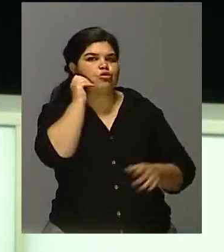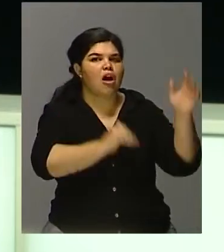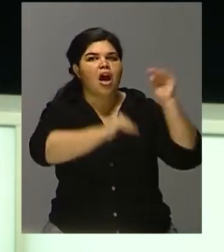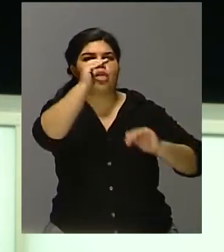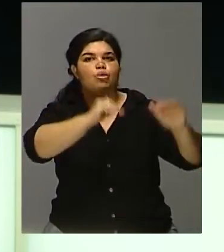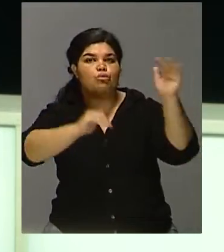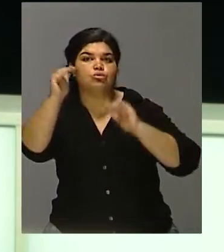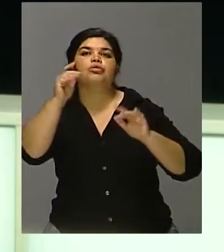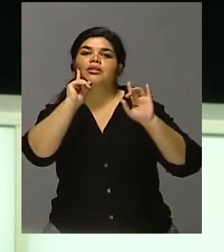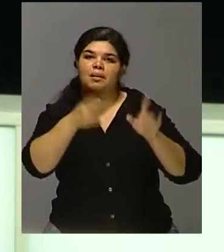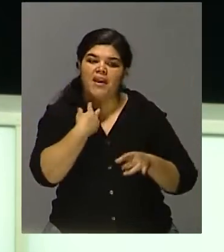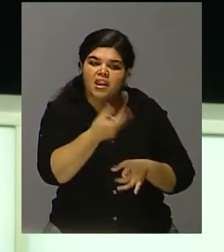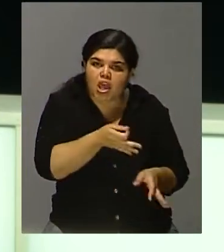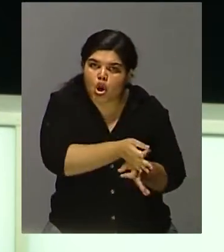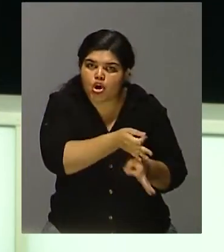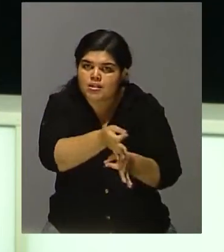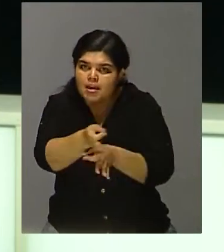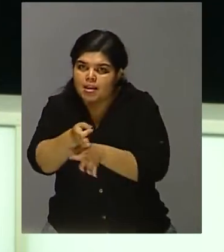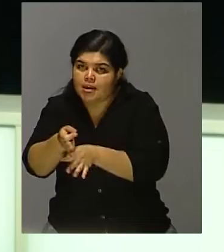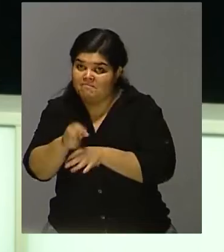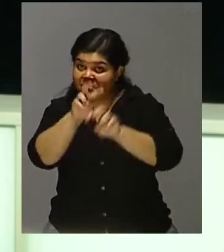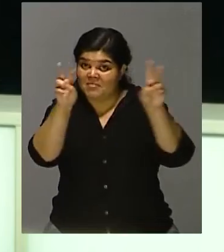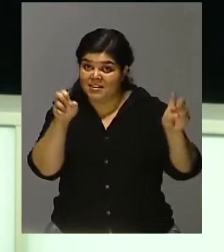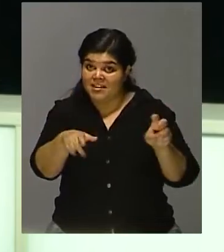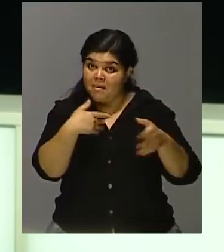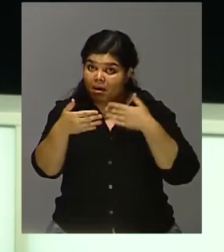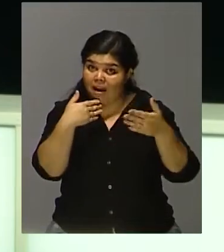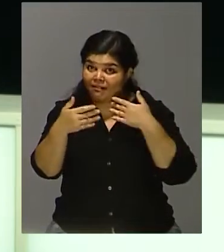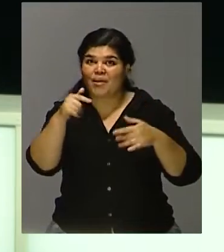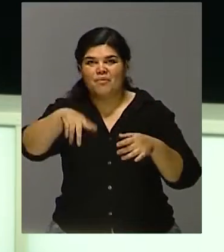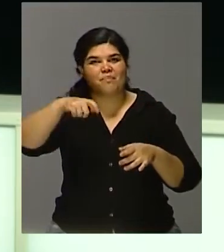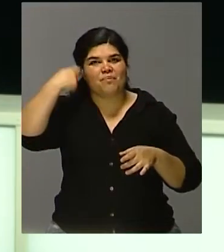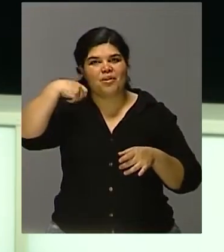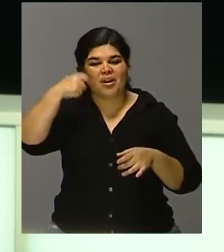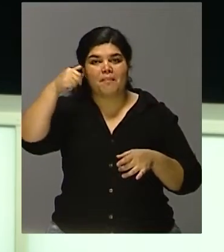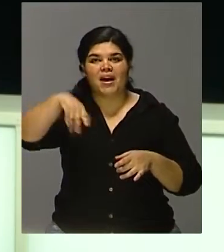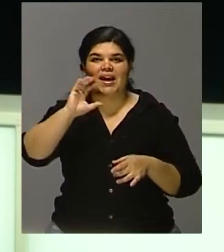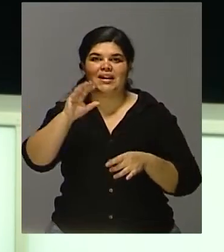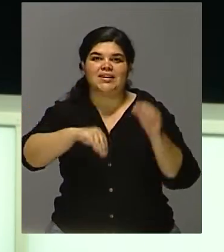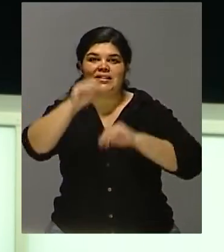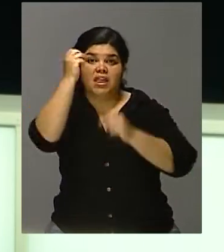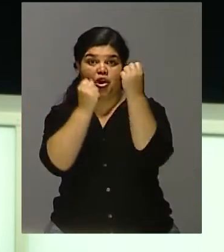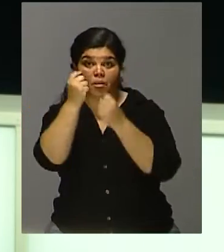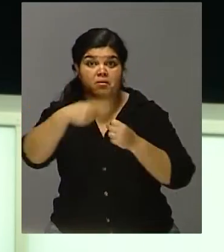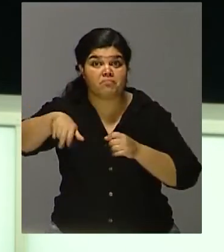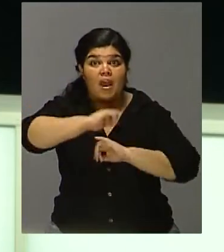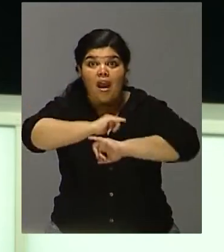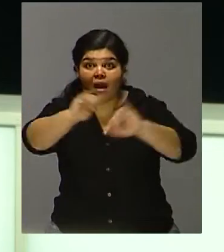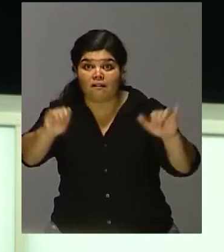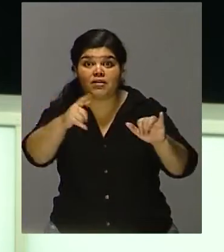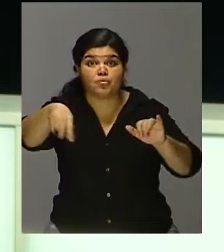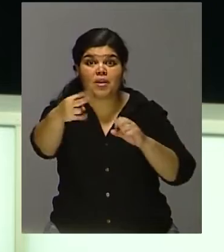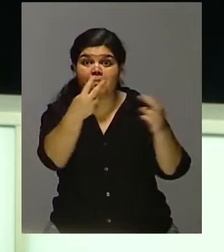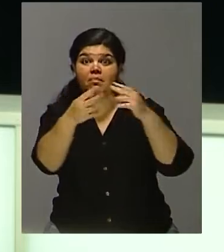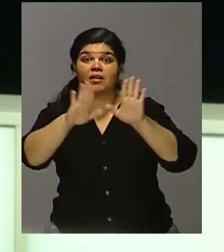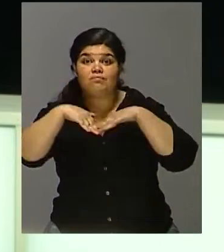financieramente a nuestros hijos. Vamos a hablar de este tema durante el programa de hoy aquí en Chat Económico, así es que les decimos a ustedes que se queden ahí del